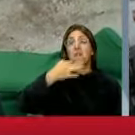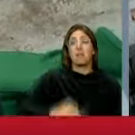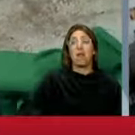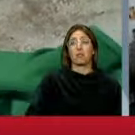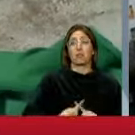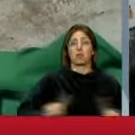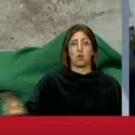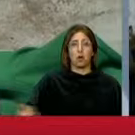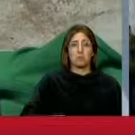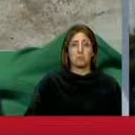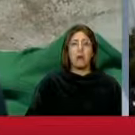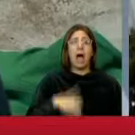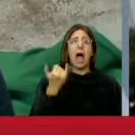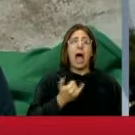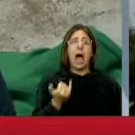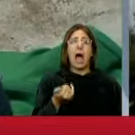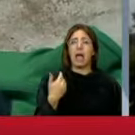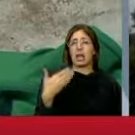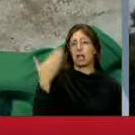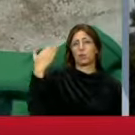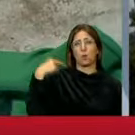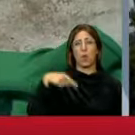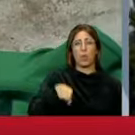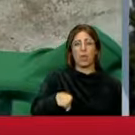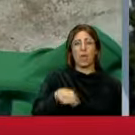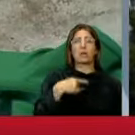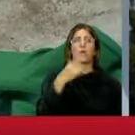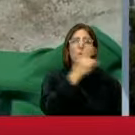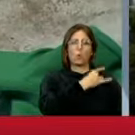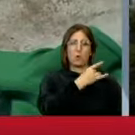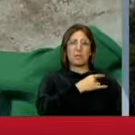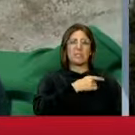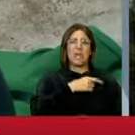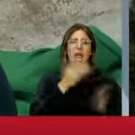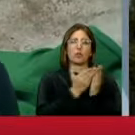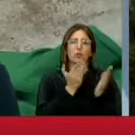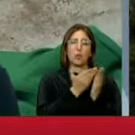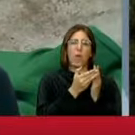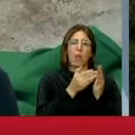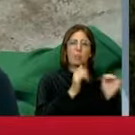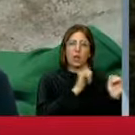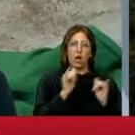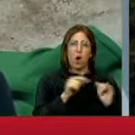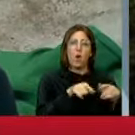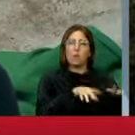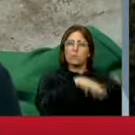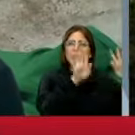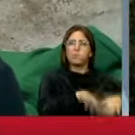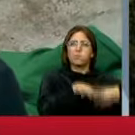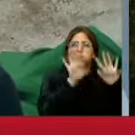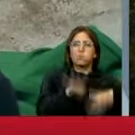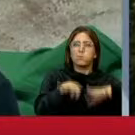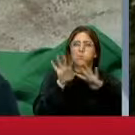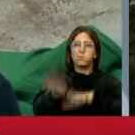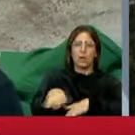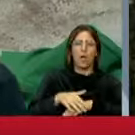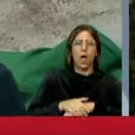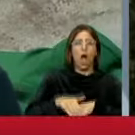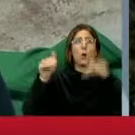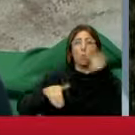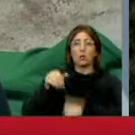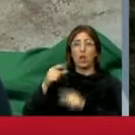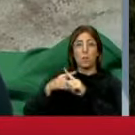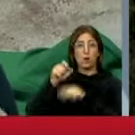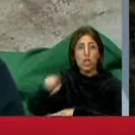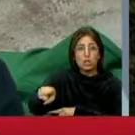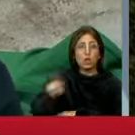salió, Edu, porque lo que querían era eso, ¿para qué? Para generar clima afuera. Es claro, decir, para partir de las imágenes que se